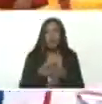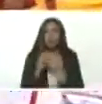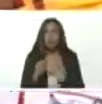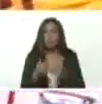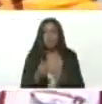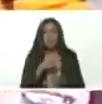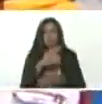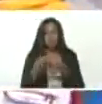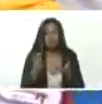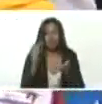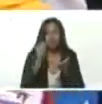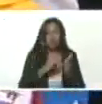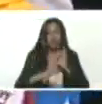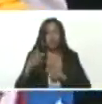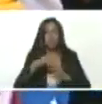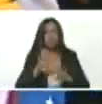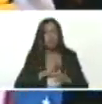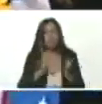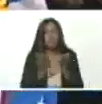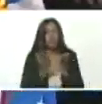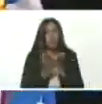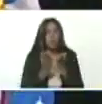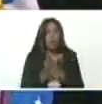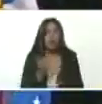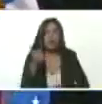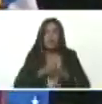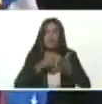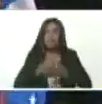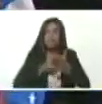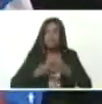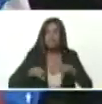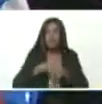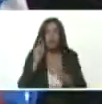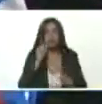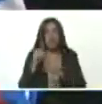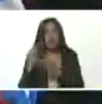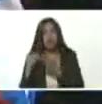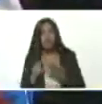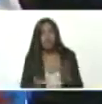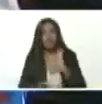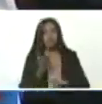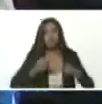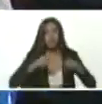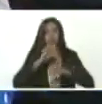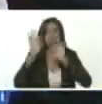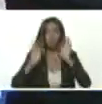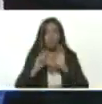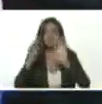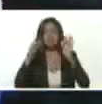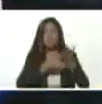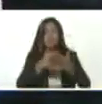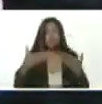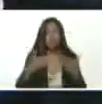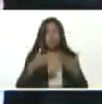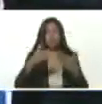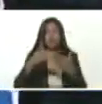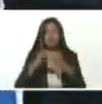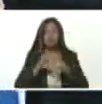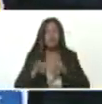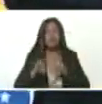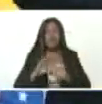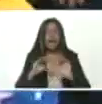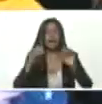programa Una Gota de Amor para mi Escuela en Resistencia. Datos de interés, también 6 millones de canaimas han